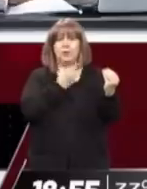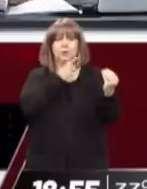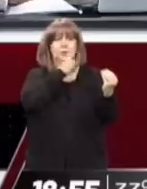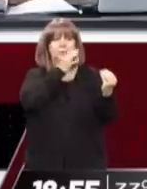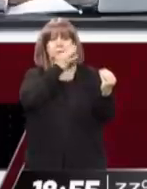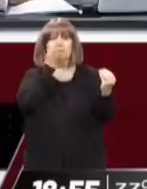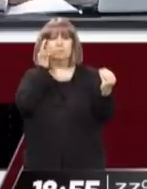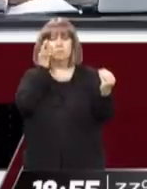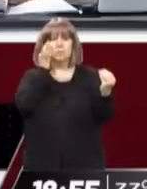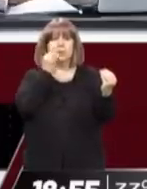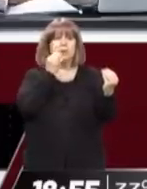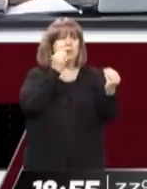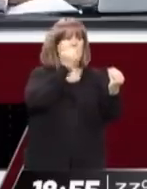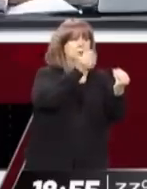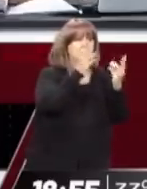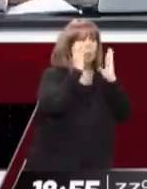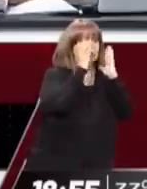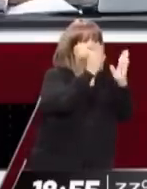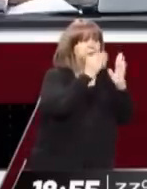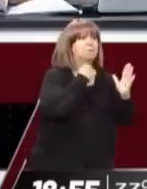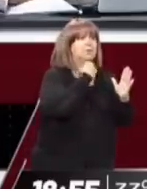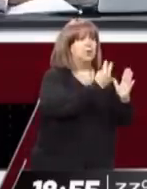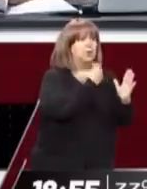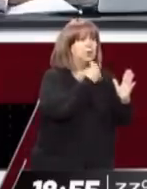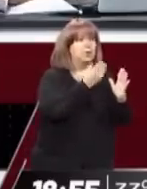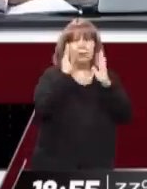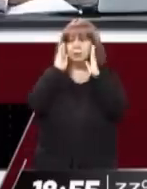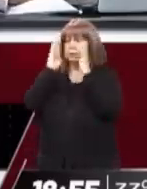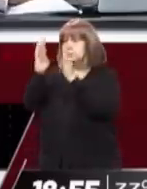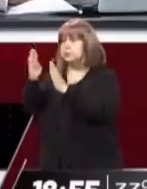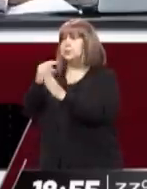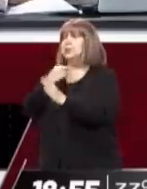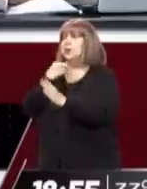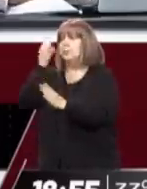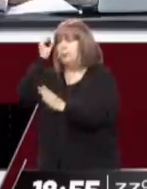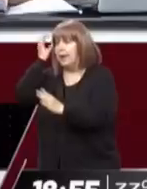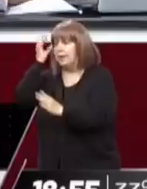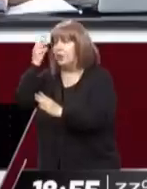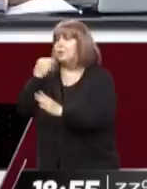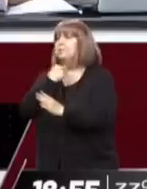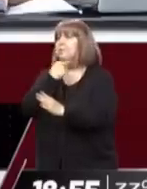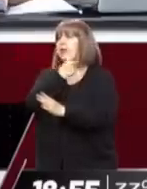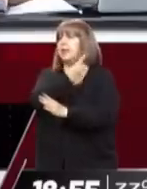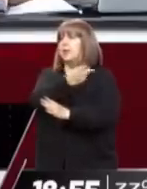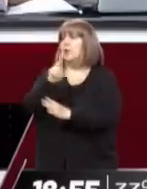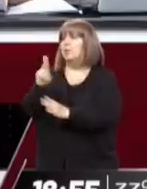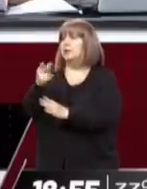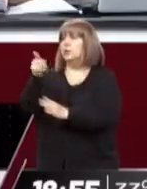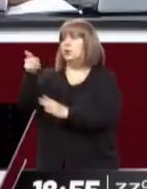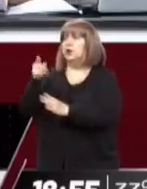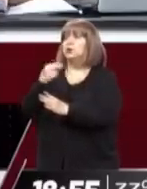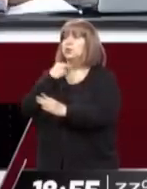respecto a los padres de Fernando, yo creo que conjuntamente con